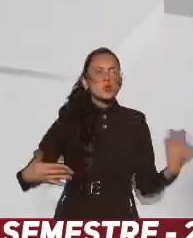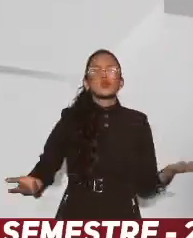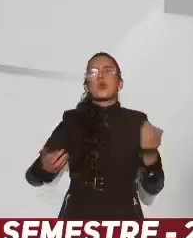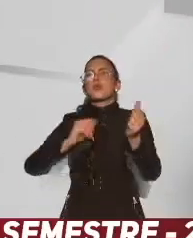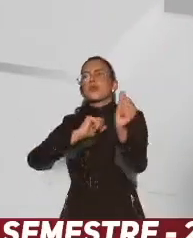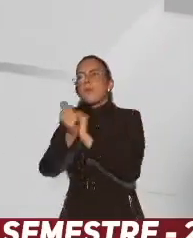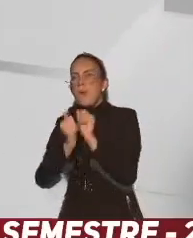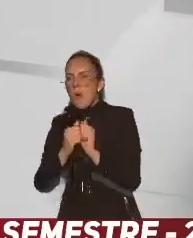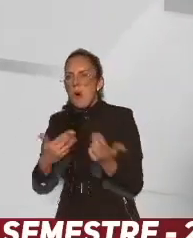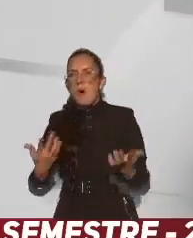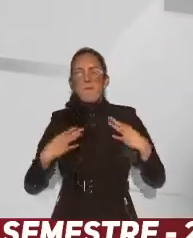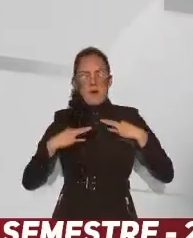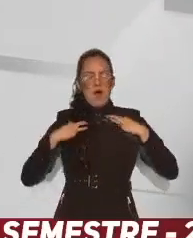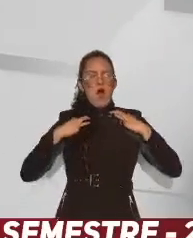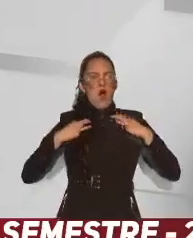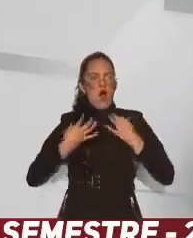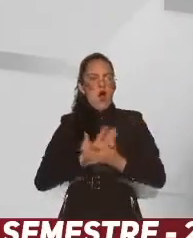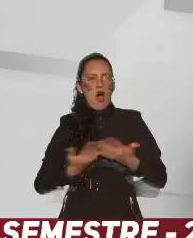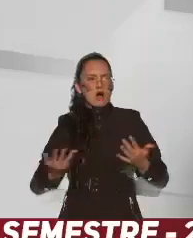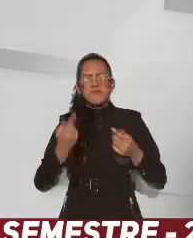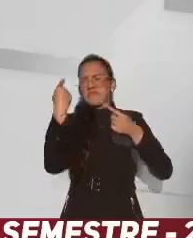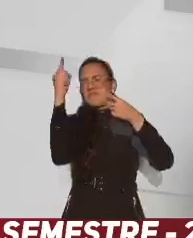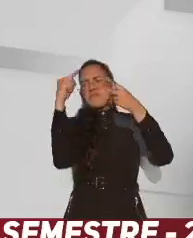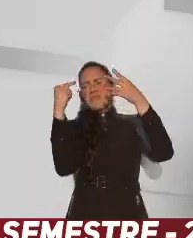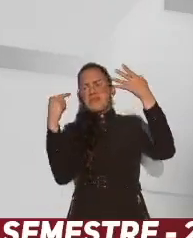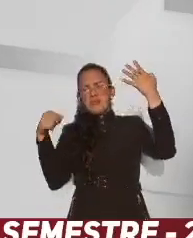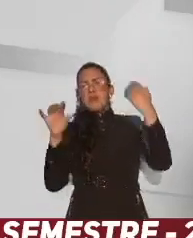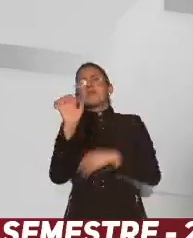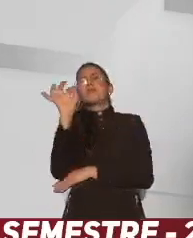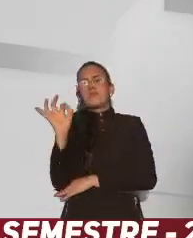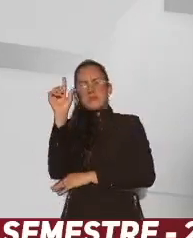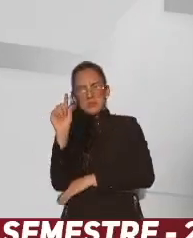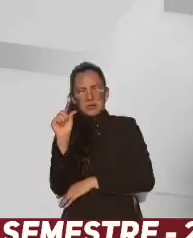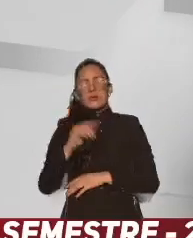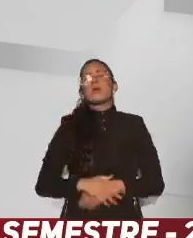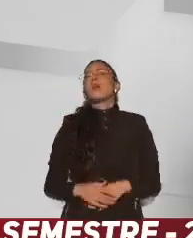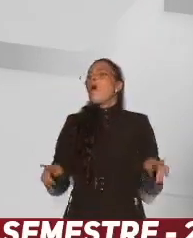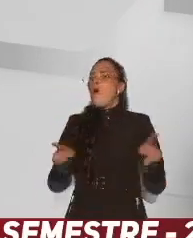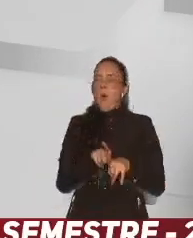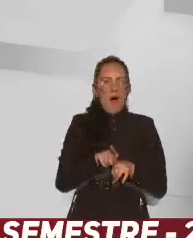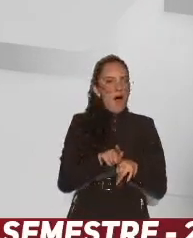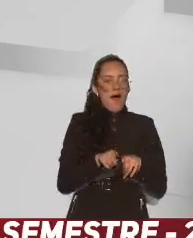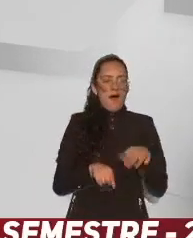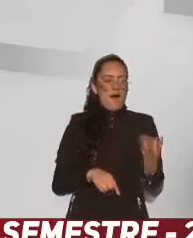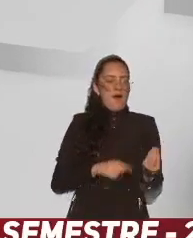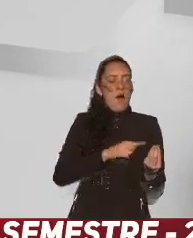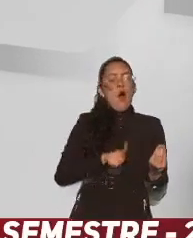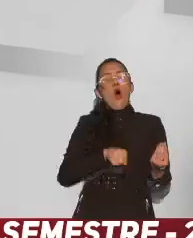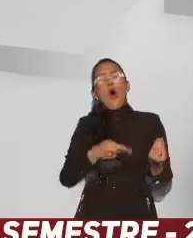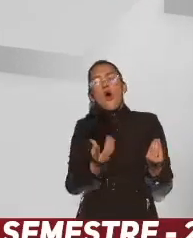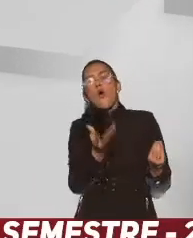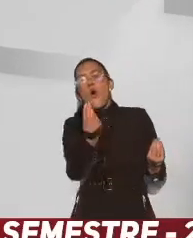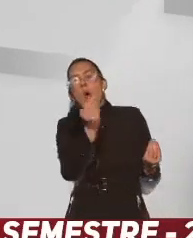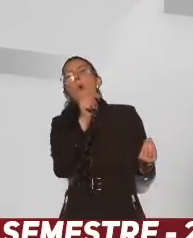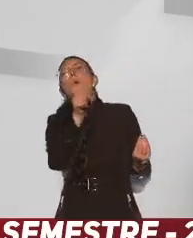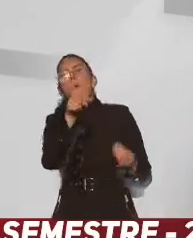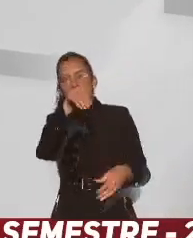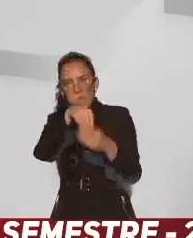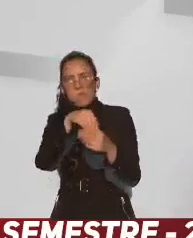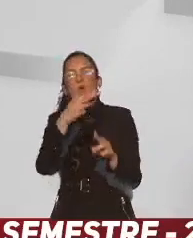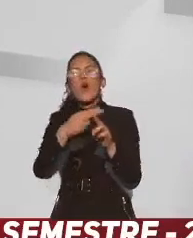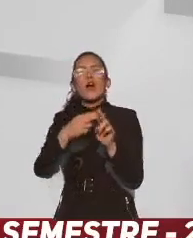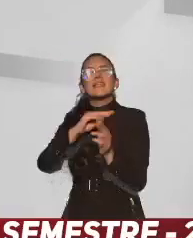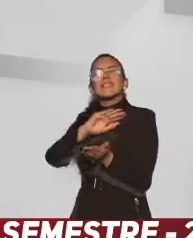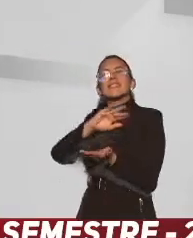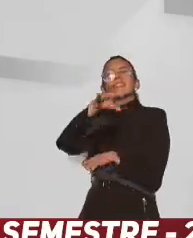para vestuario, entre otras. De la misma manera, en todas las unidades tiene centros de familia. En estos centros de